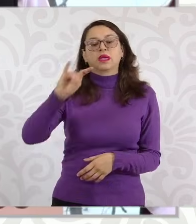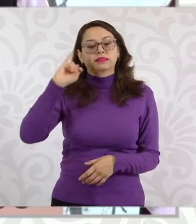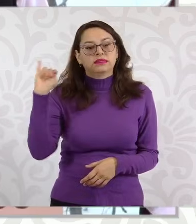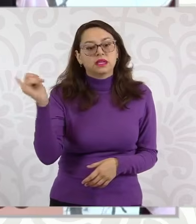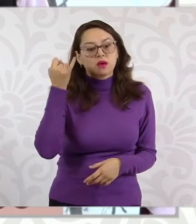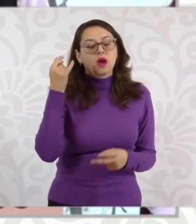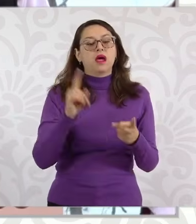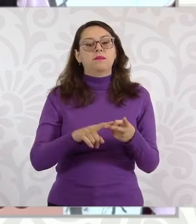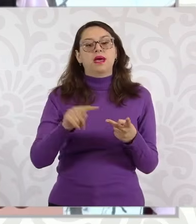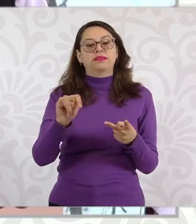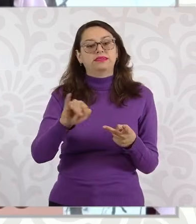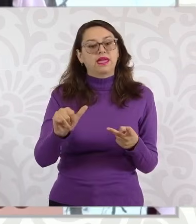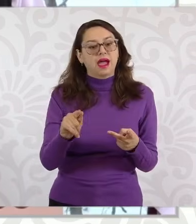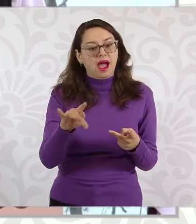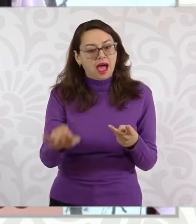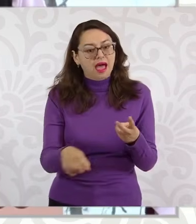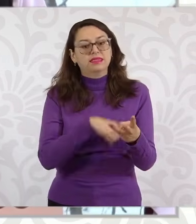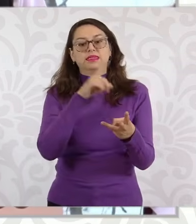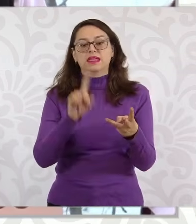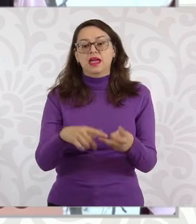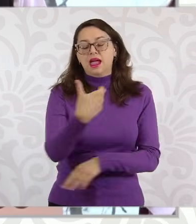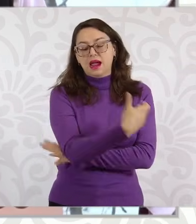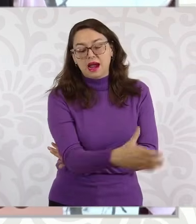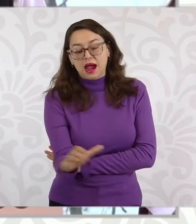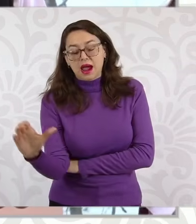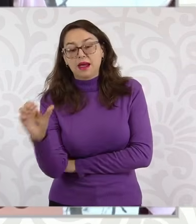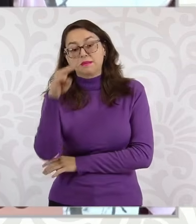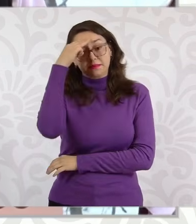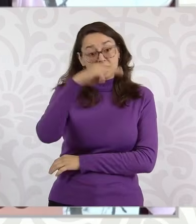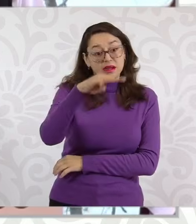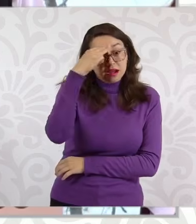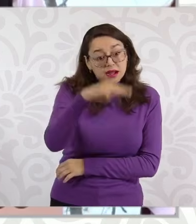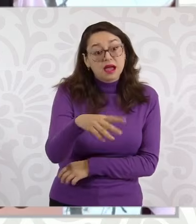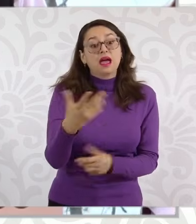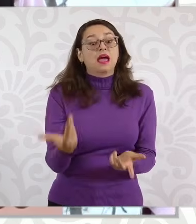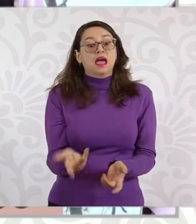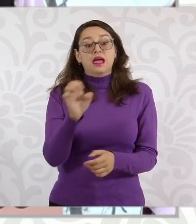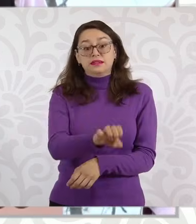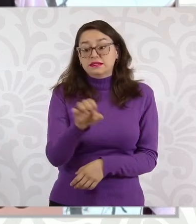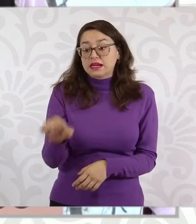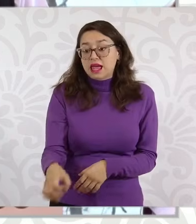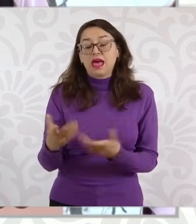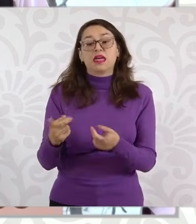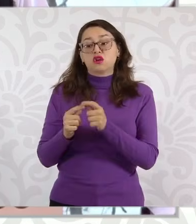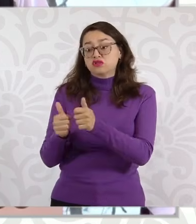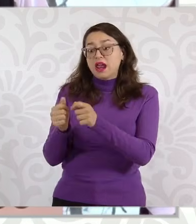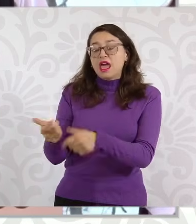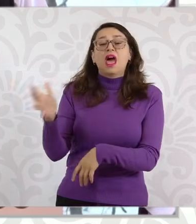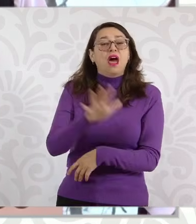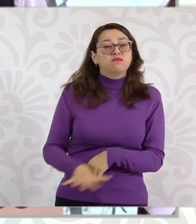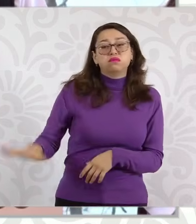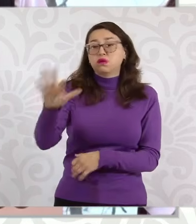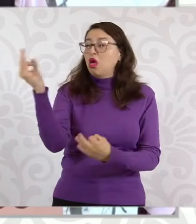y Tecate, para nuestros agricultores del Valle de Mexicali, para nuestra gente en Ensenada y Rosarito,